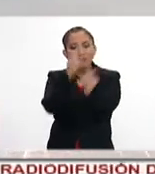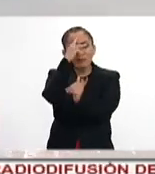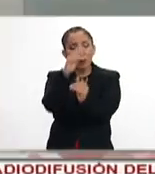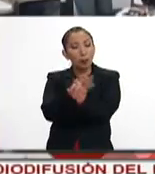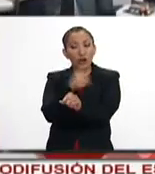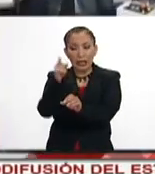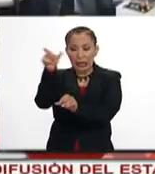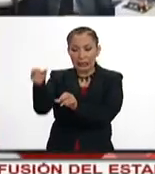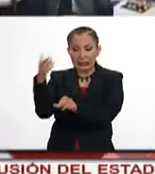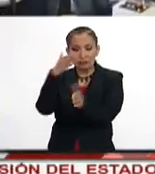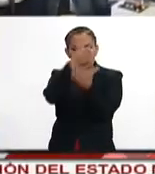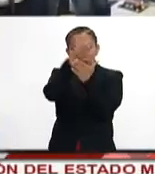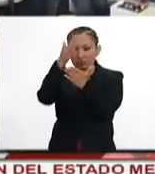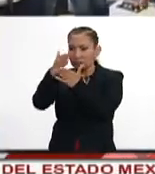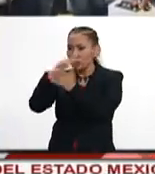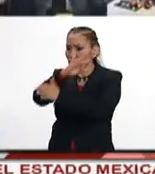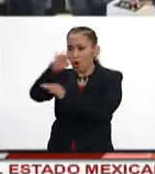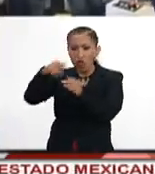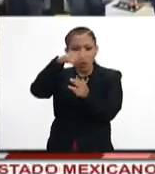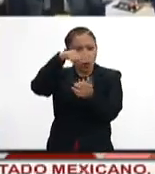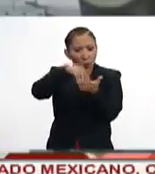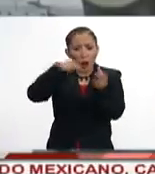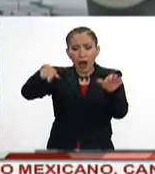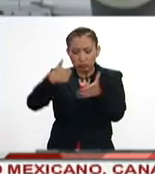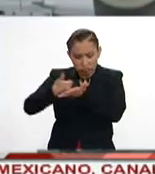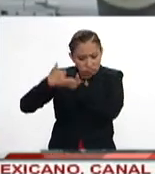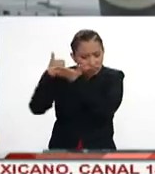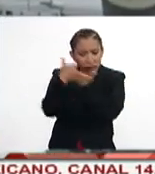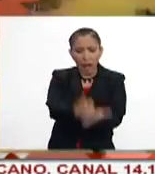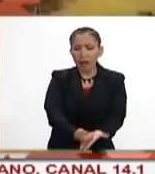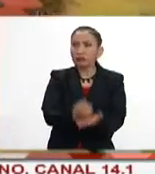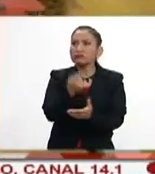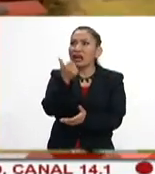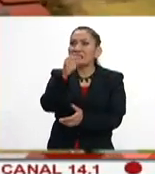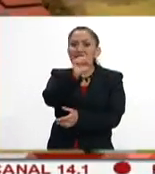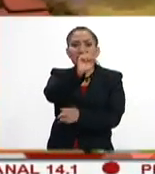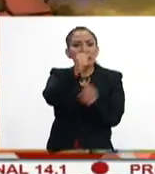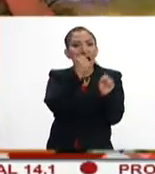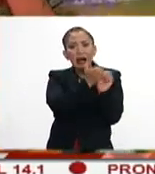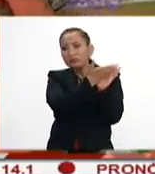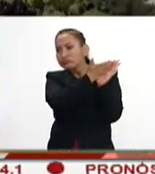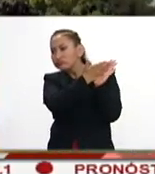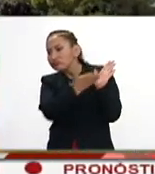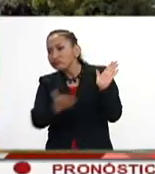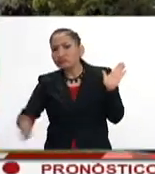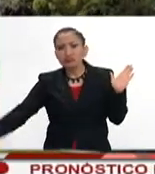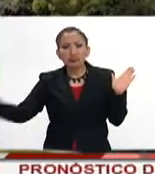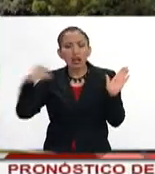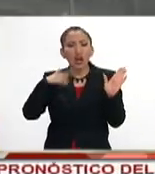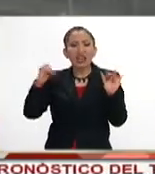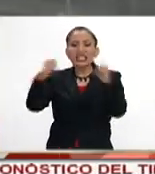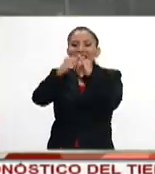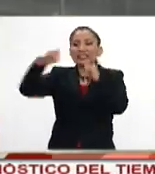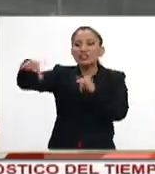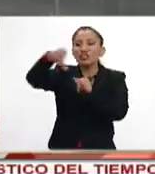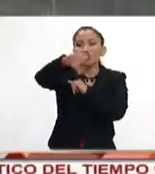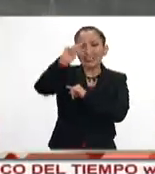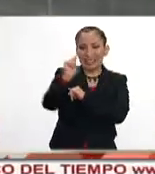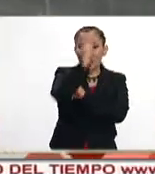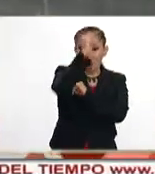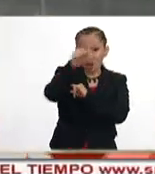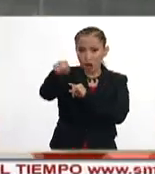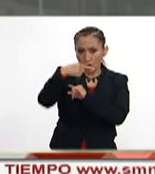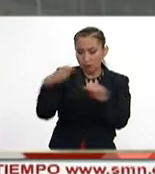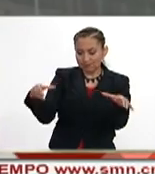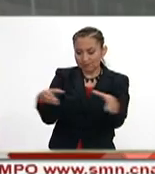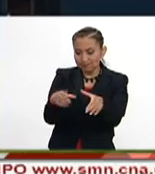ya que está presente pues en todas las regiones y ha contribuido por casi 70 años a través de los institutos tecnológicos que ahora lo